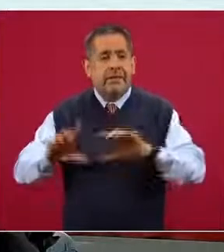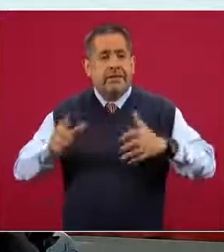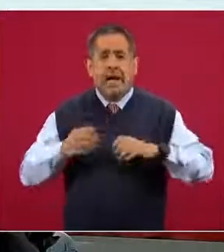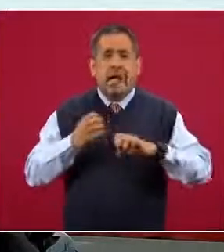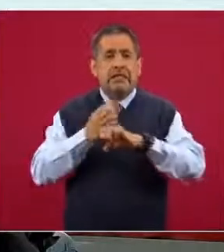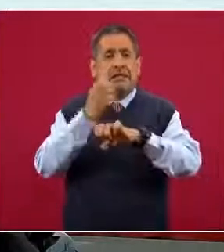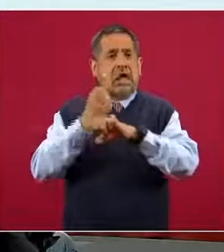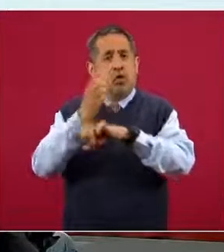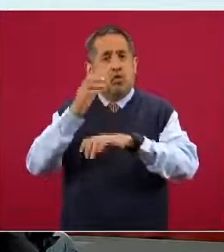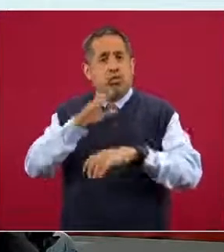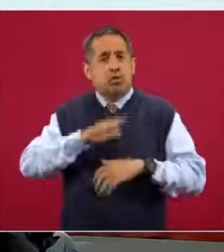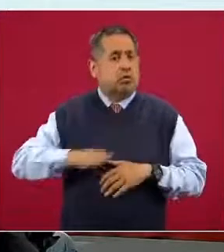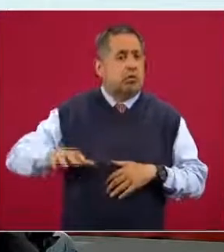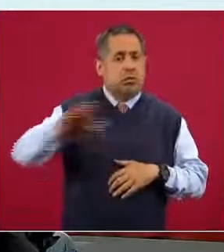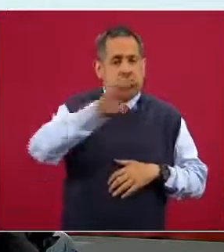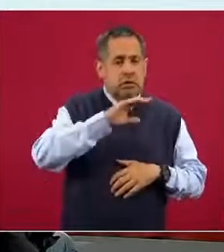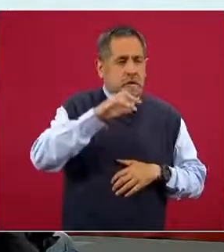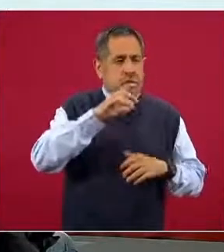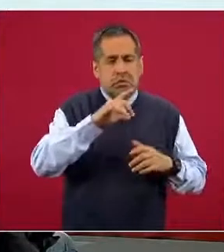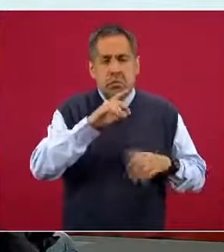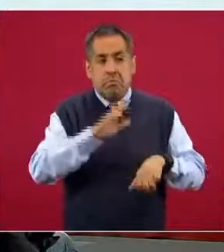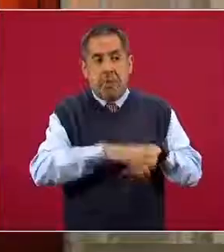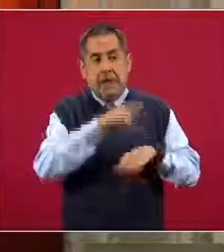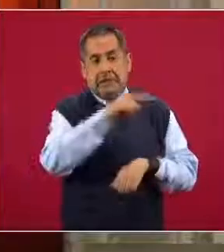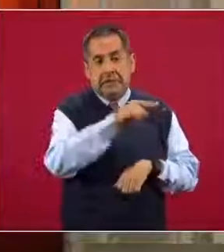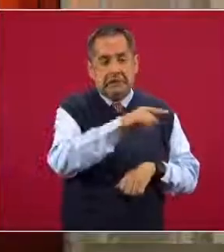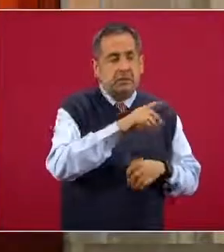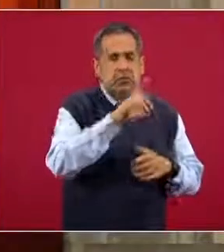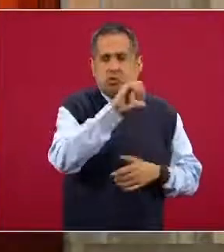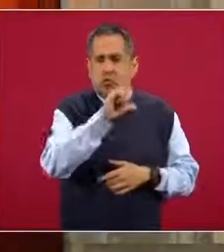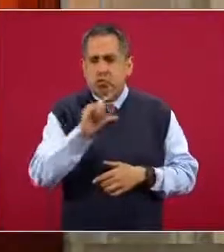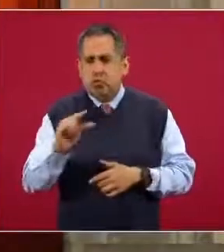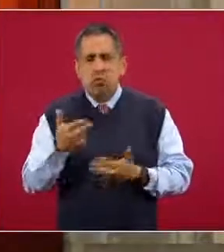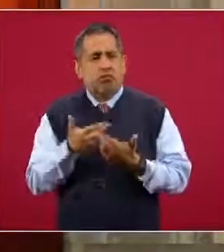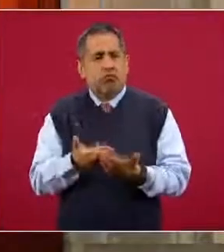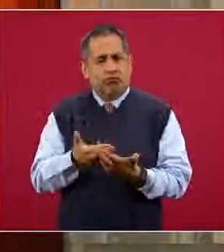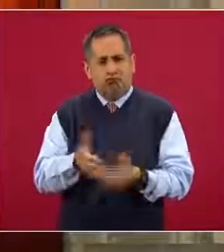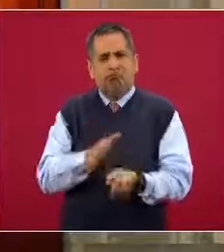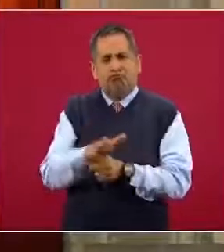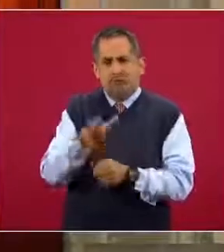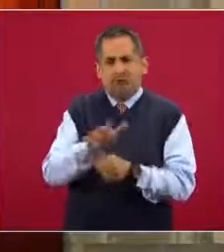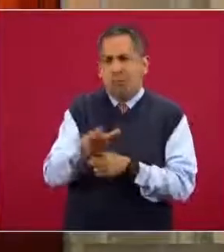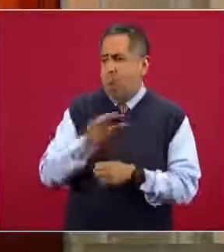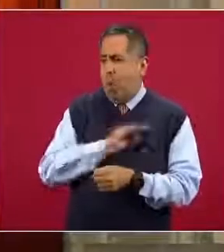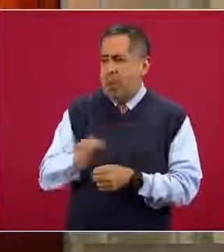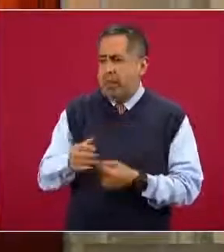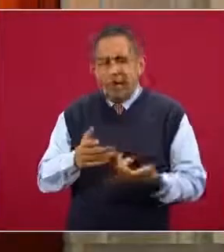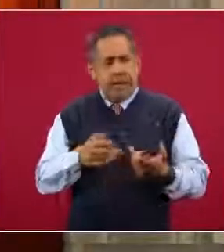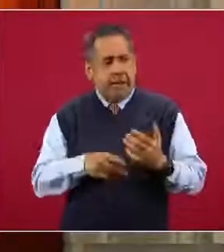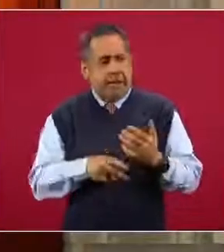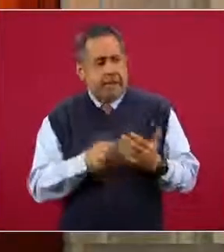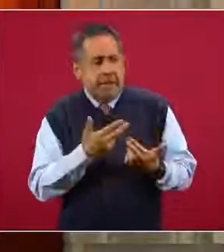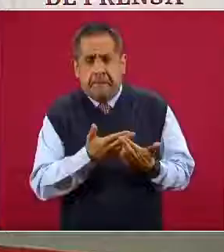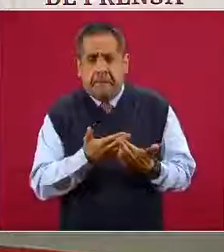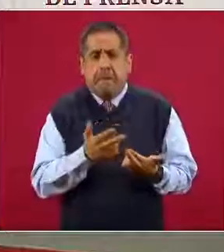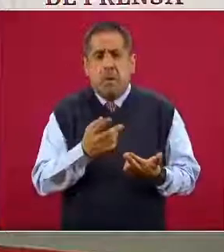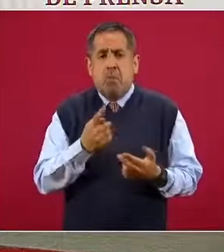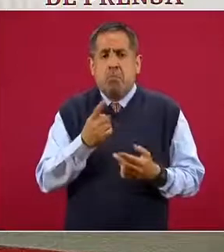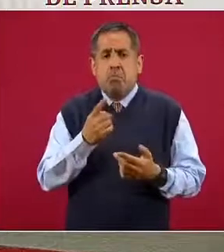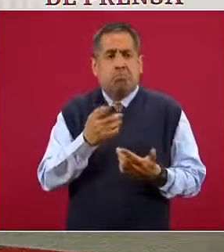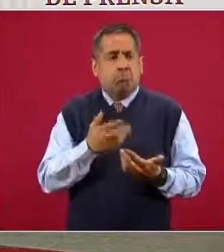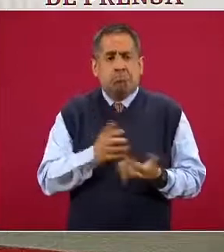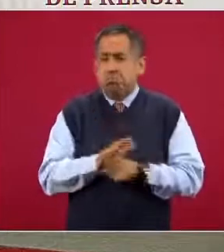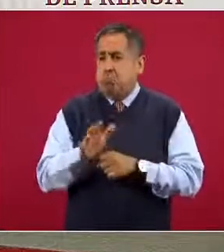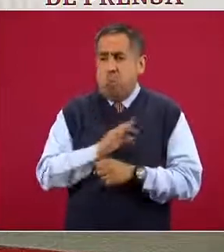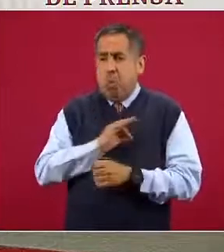entidades federativas siempre se ha tenido más de la mitad de las camas disponibles y con niveles de disponibilidad tan altos